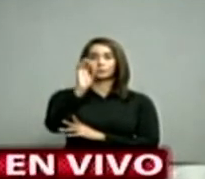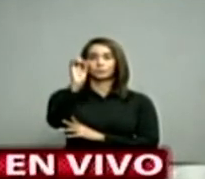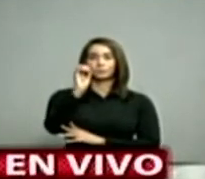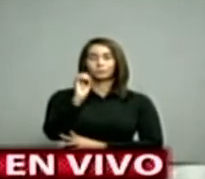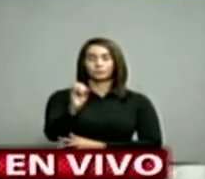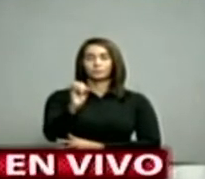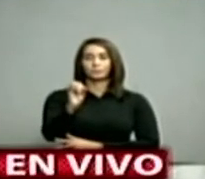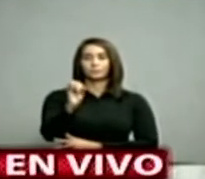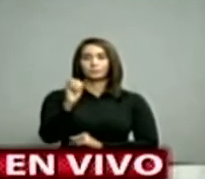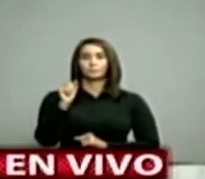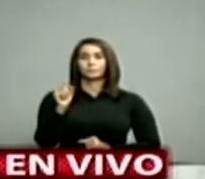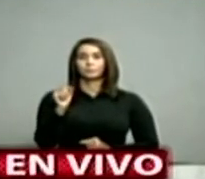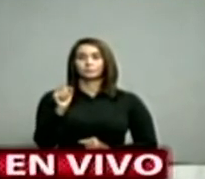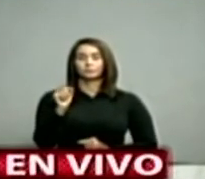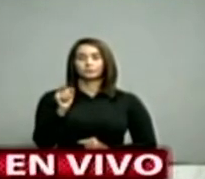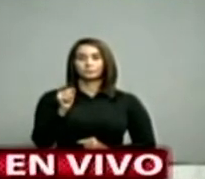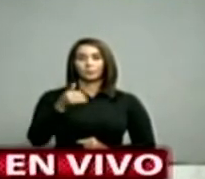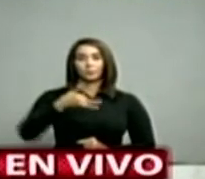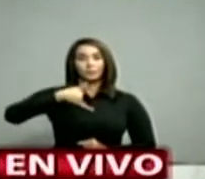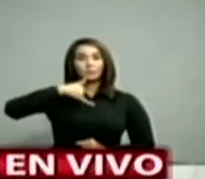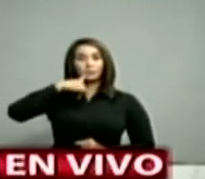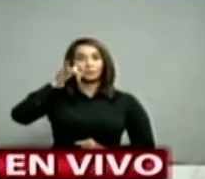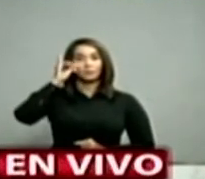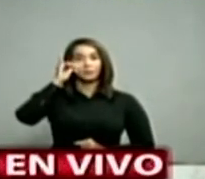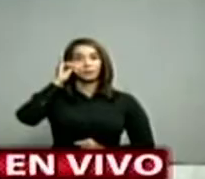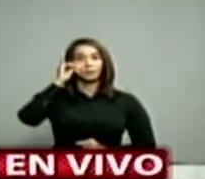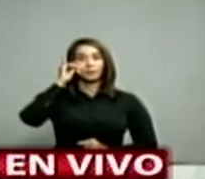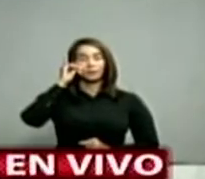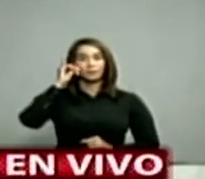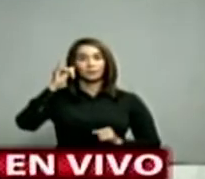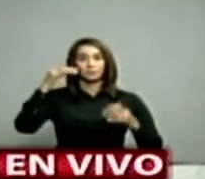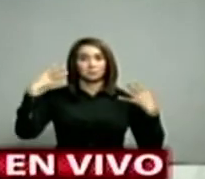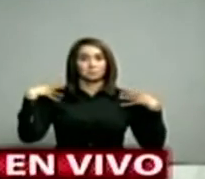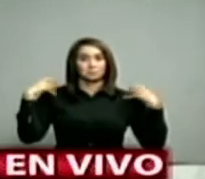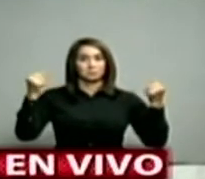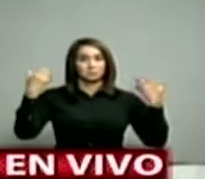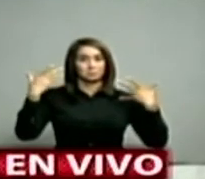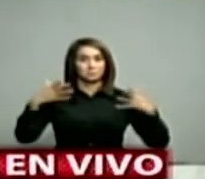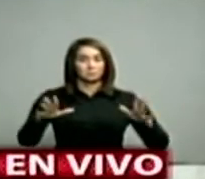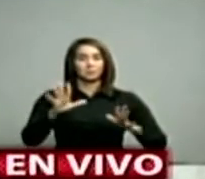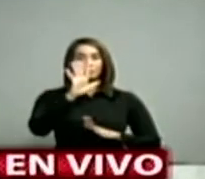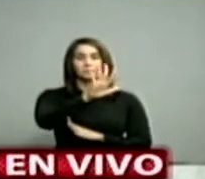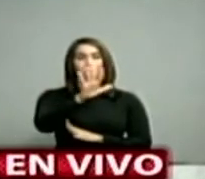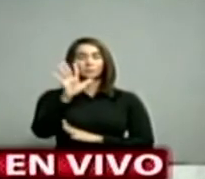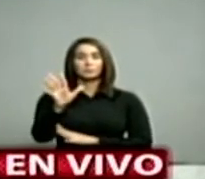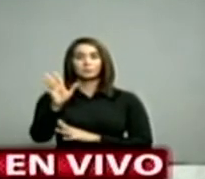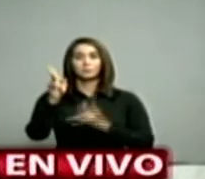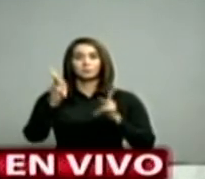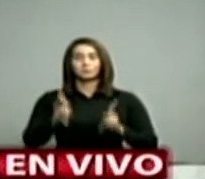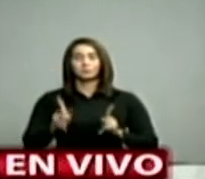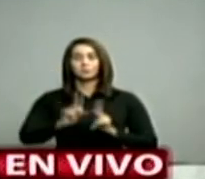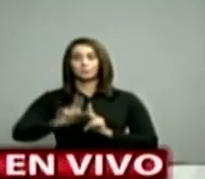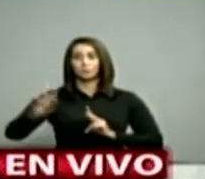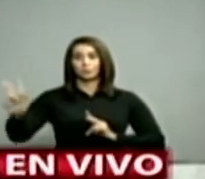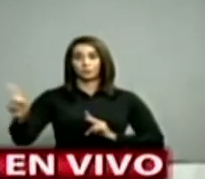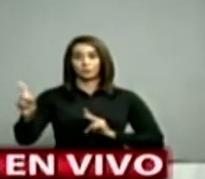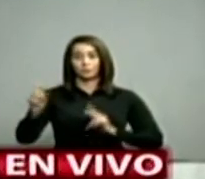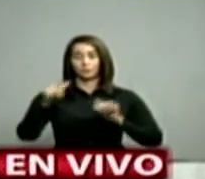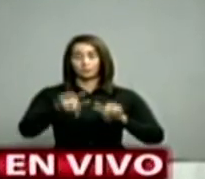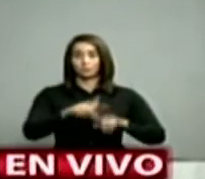por en el día de ayer se dio de alta a 55 personas que estaban